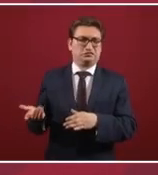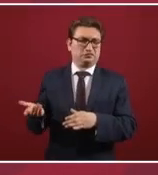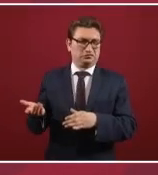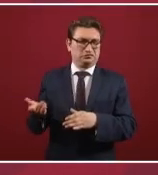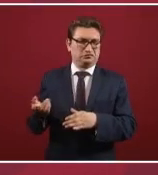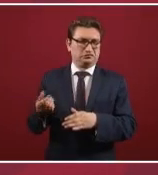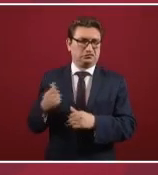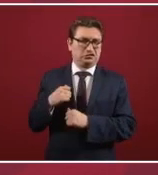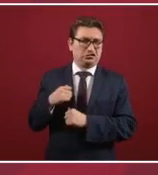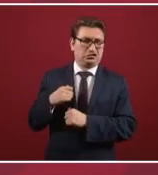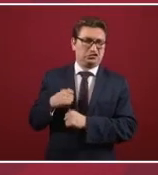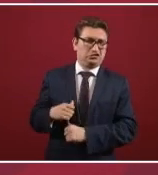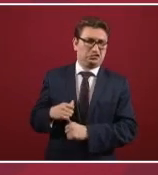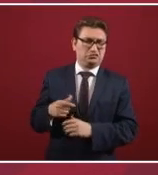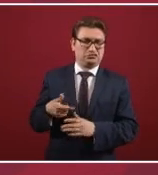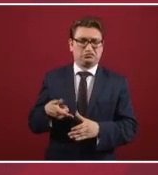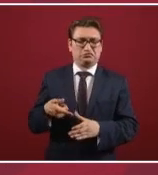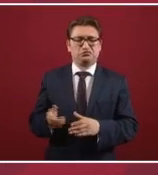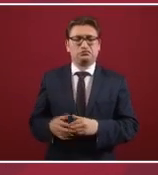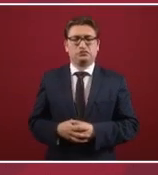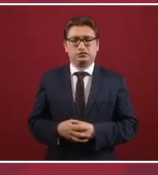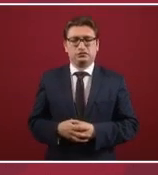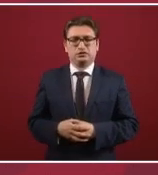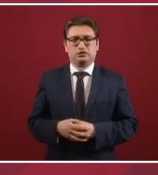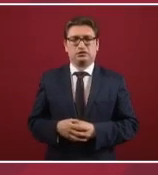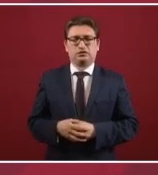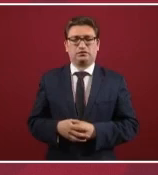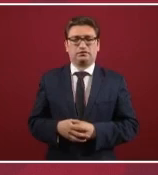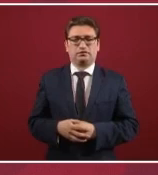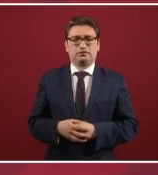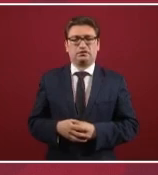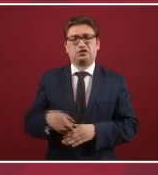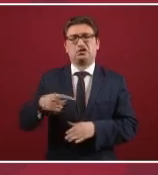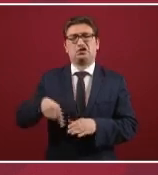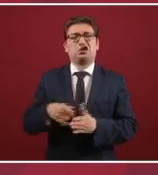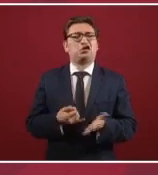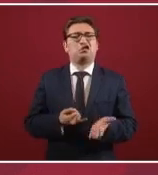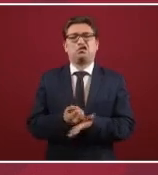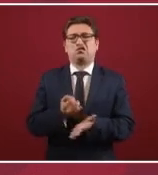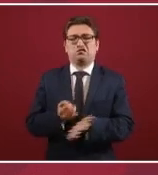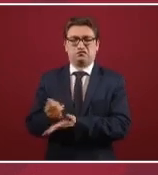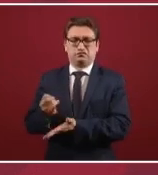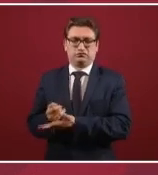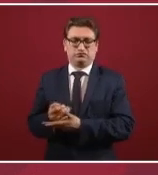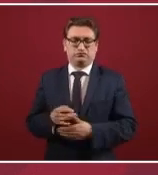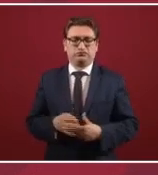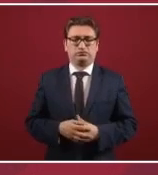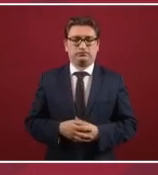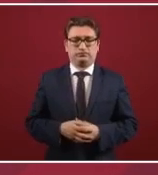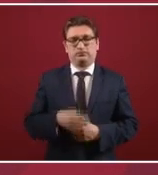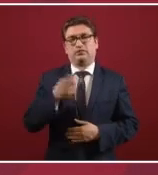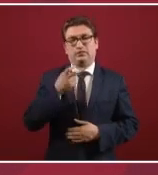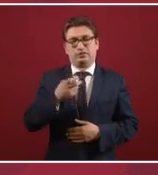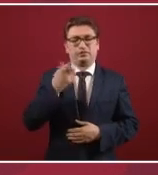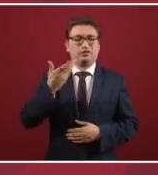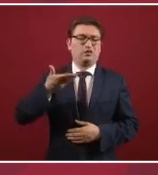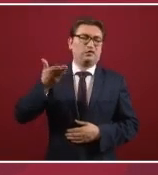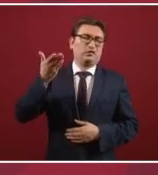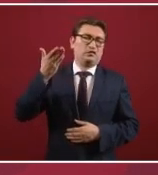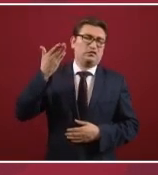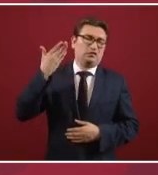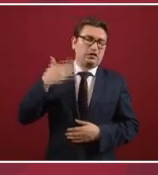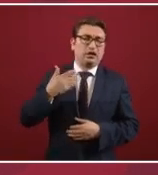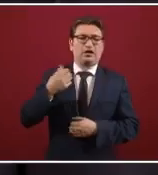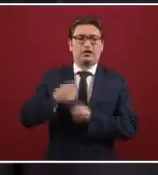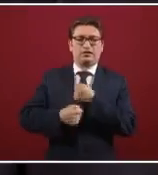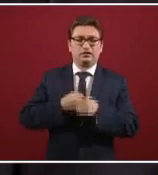potentados eran los que realmente decidían entonces así fueron creando todos